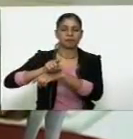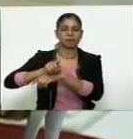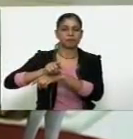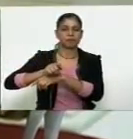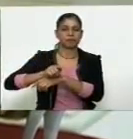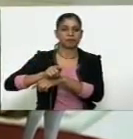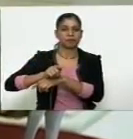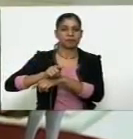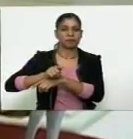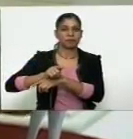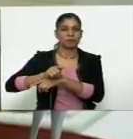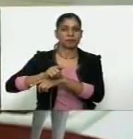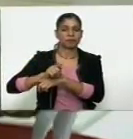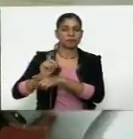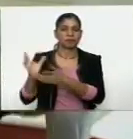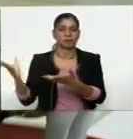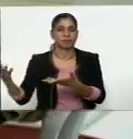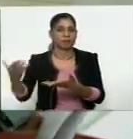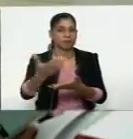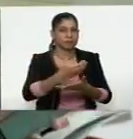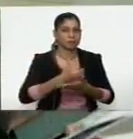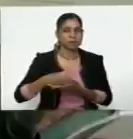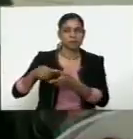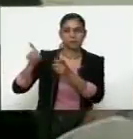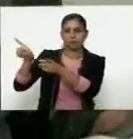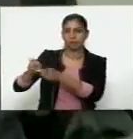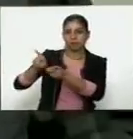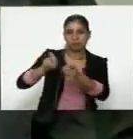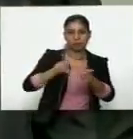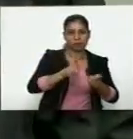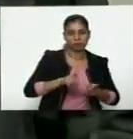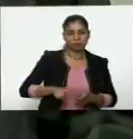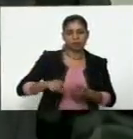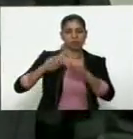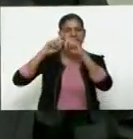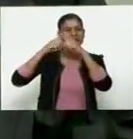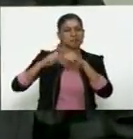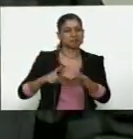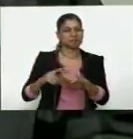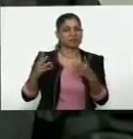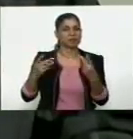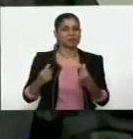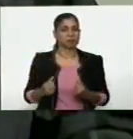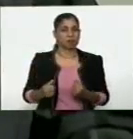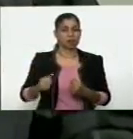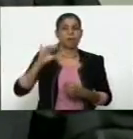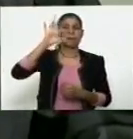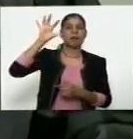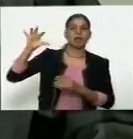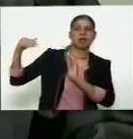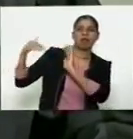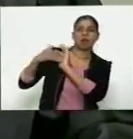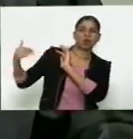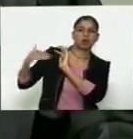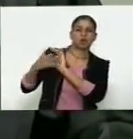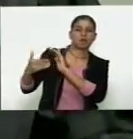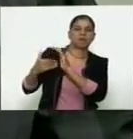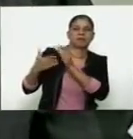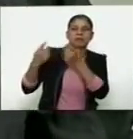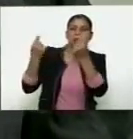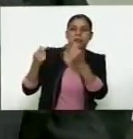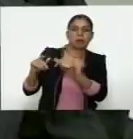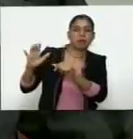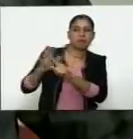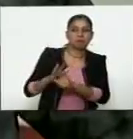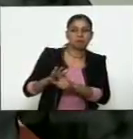ganado? Díganme del 23 de abril hasta hoy, con todo el ataque que tenemos encima, con toda la guerra financiera